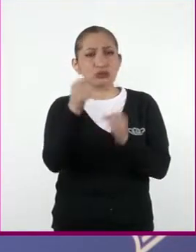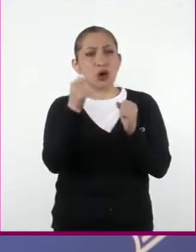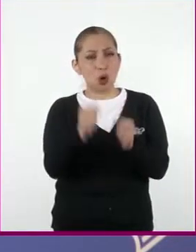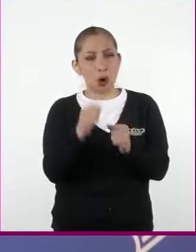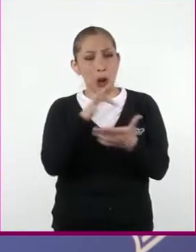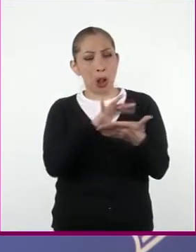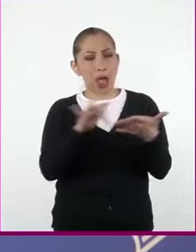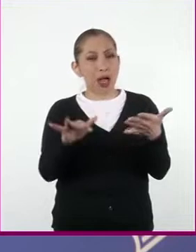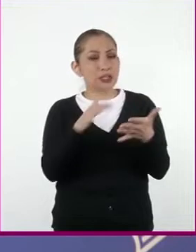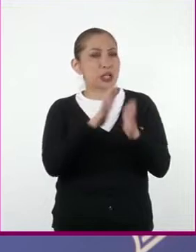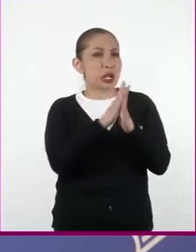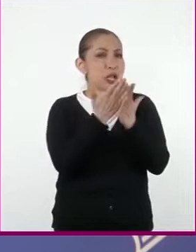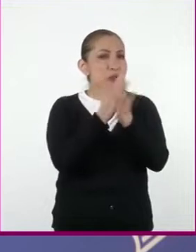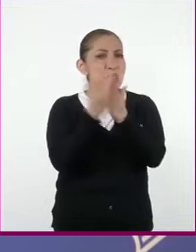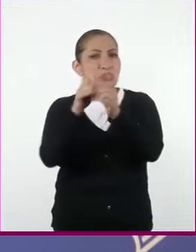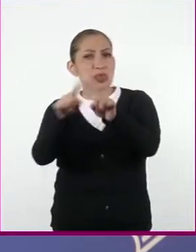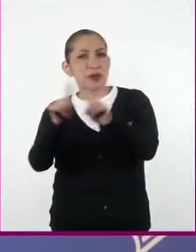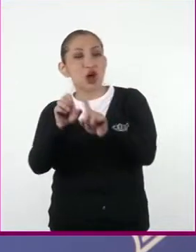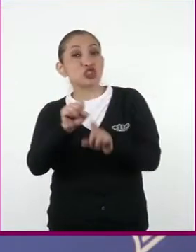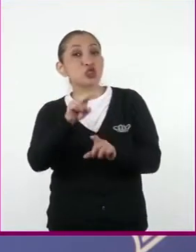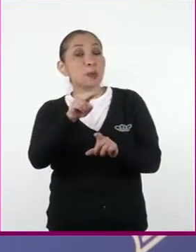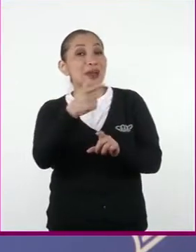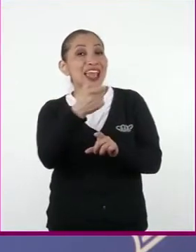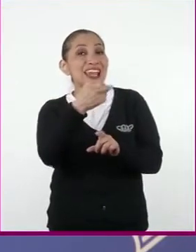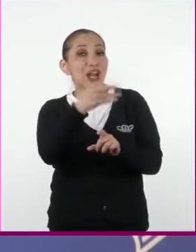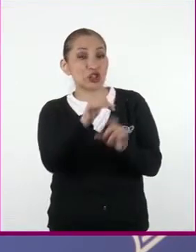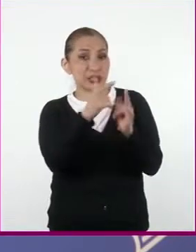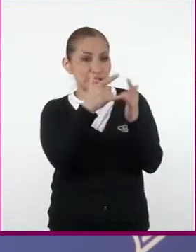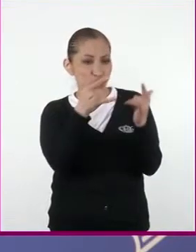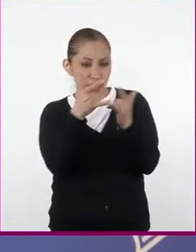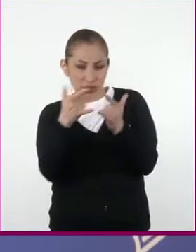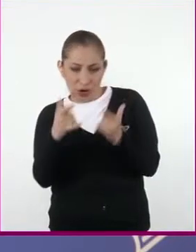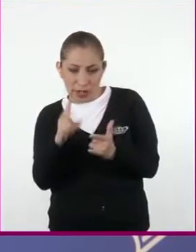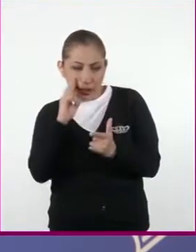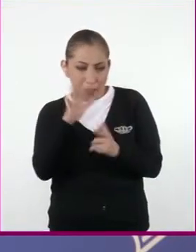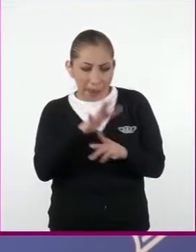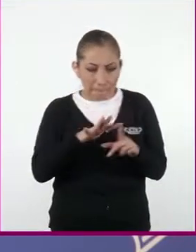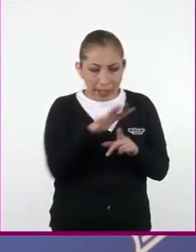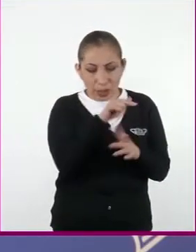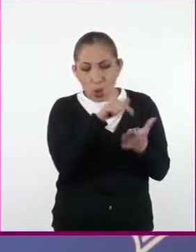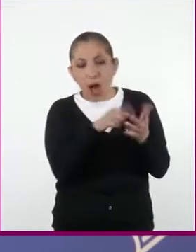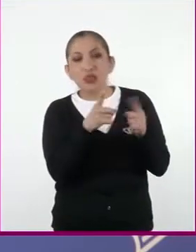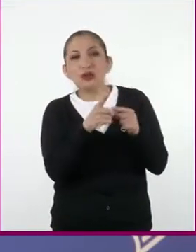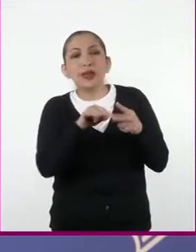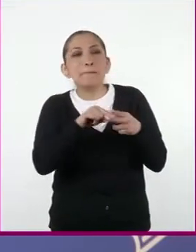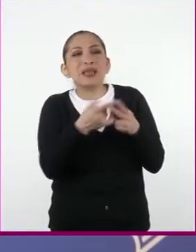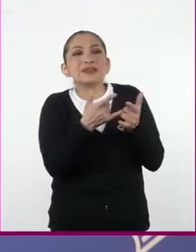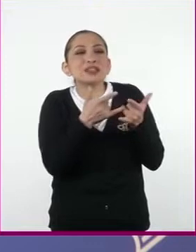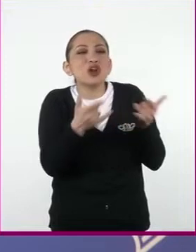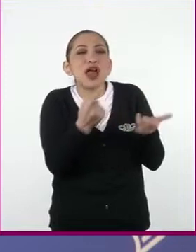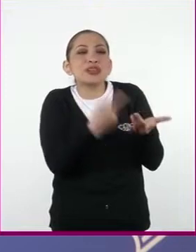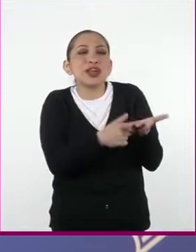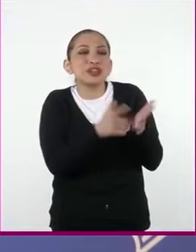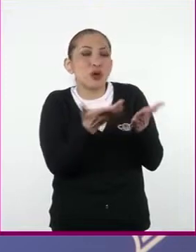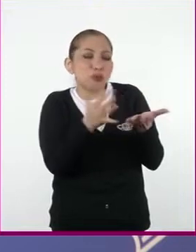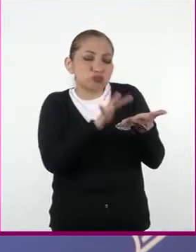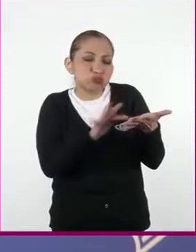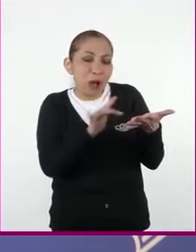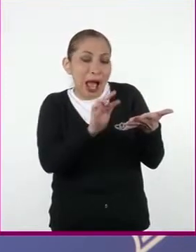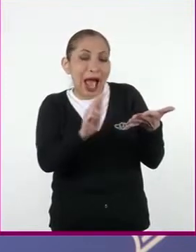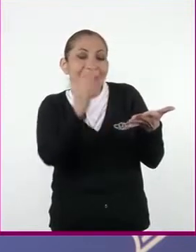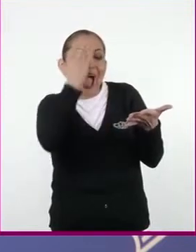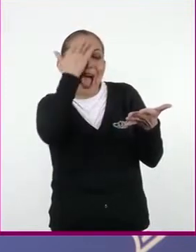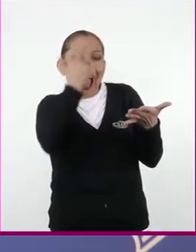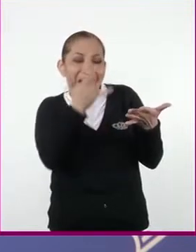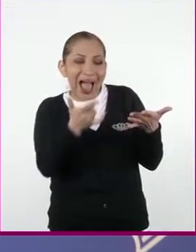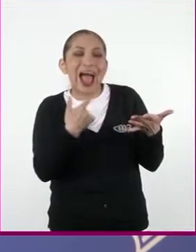seguramente han leído las obras de distintos subgéneros narrativos. También han ubicado el ambiente y el espacio donde se desarrolla la historia y han reconocido las